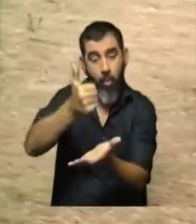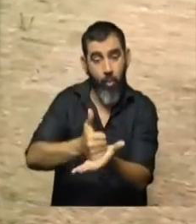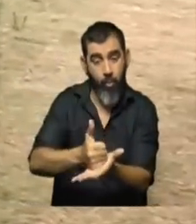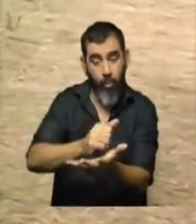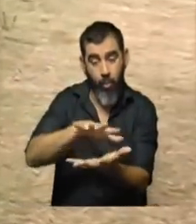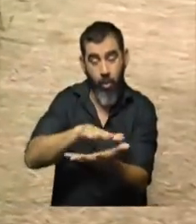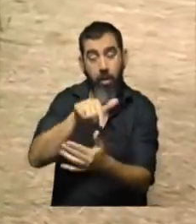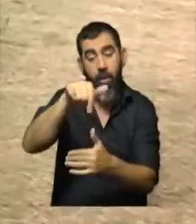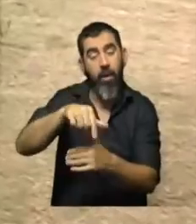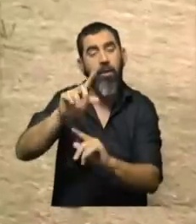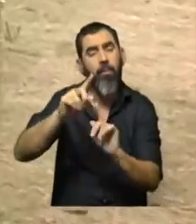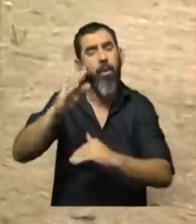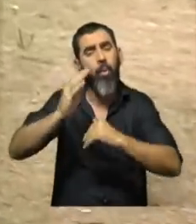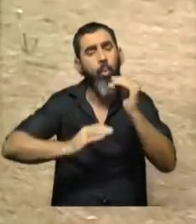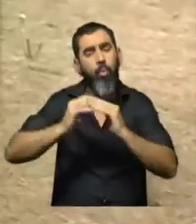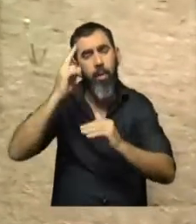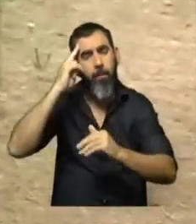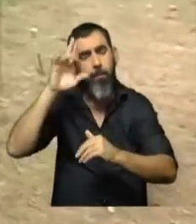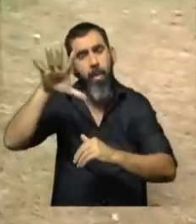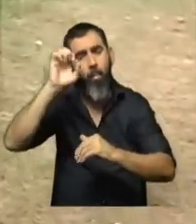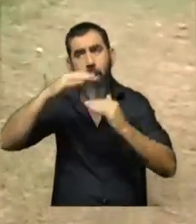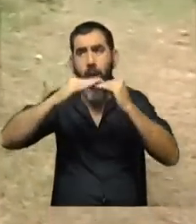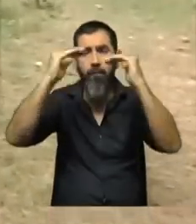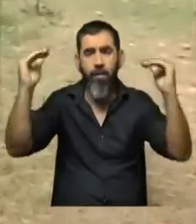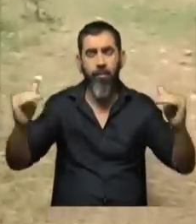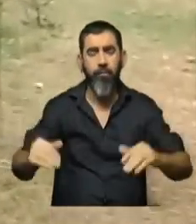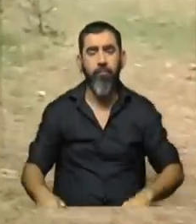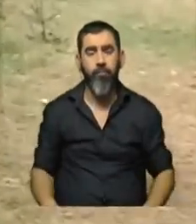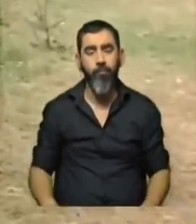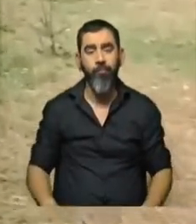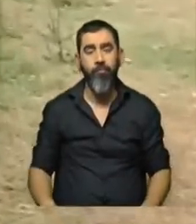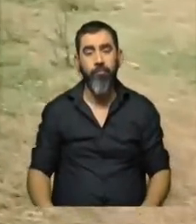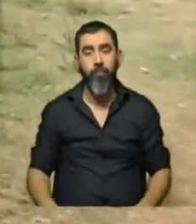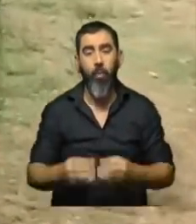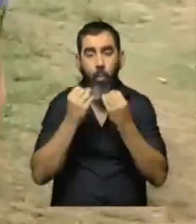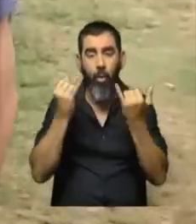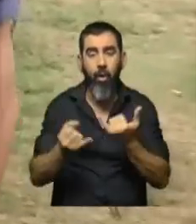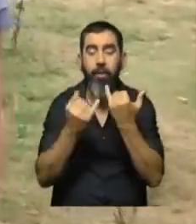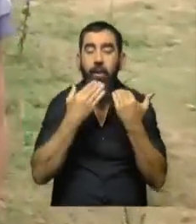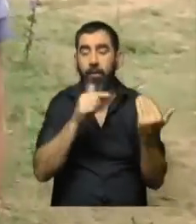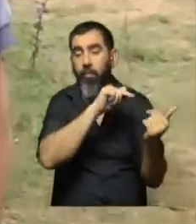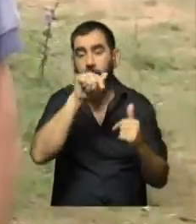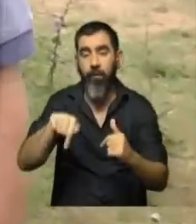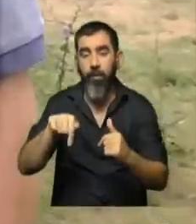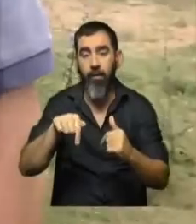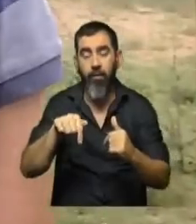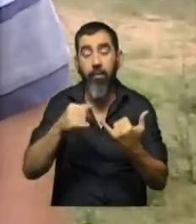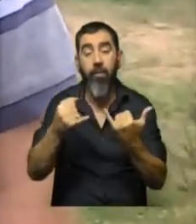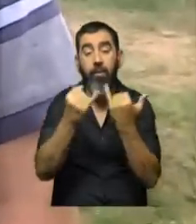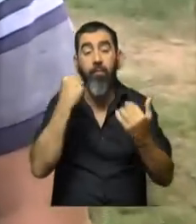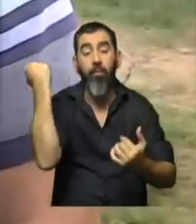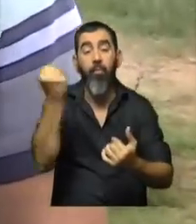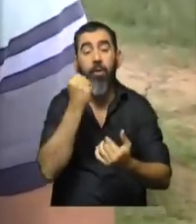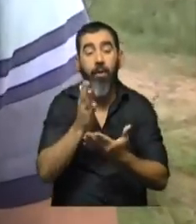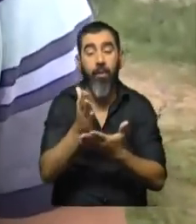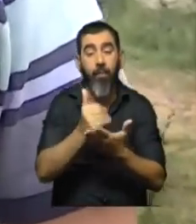va a construir un memorial a cielo abierto, Garola. Sí, buen día, muchas gracias por estar acá cubriendo este día tan importante para el